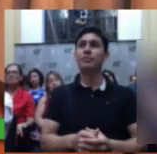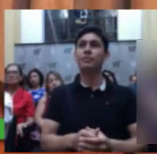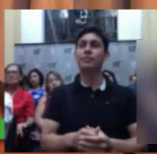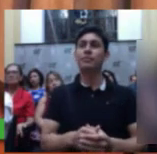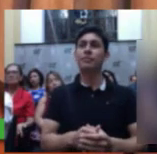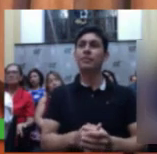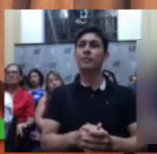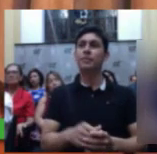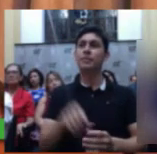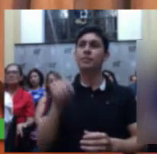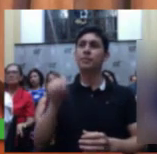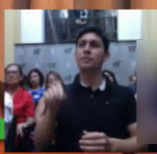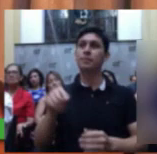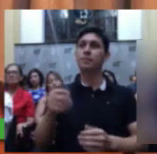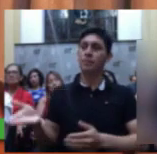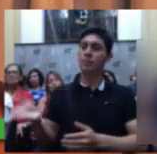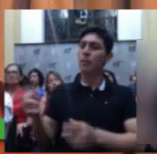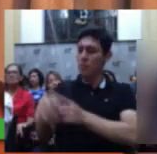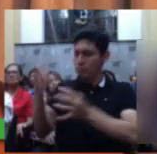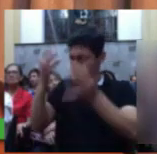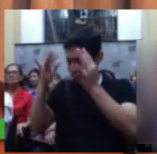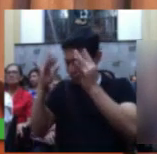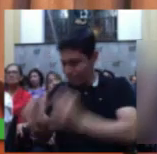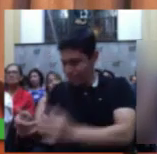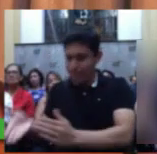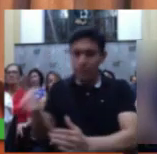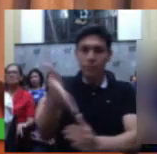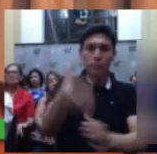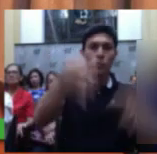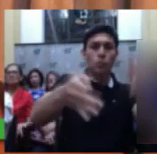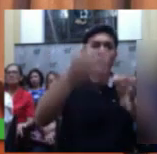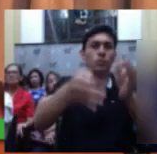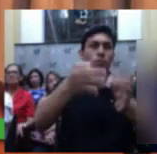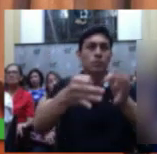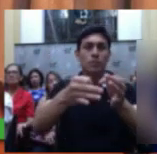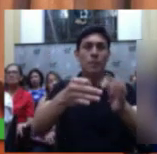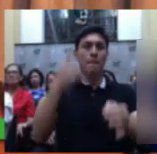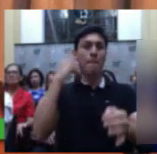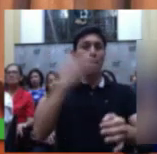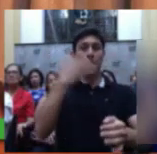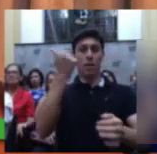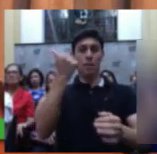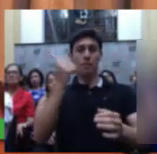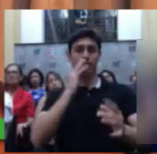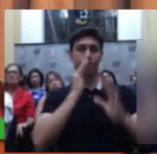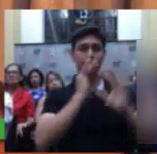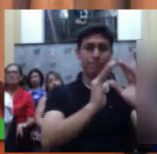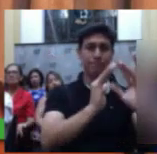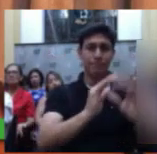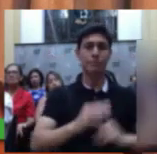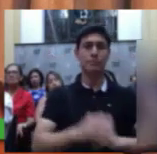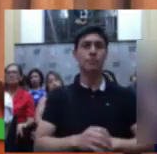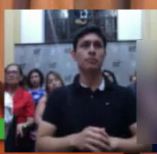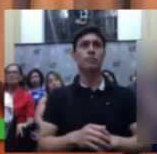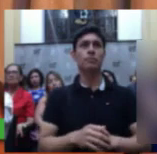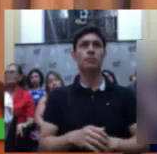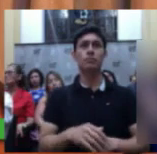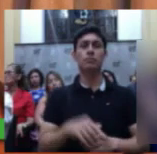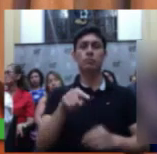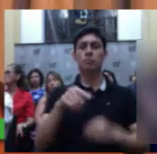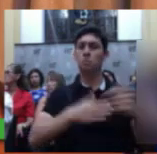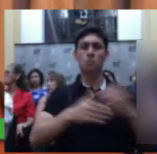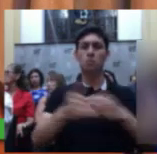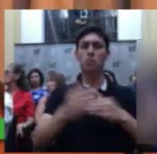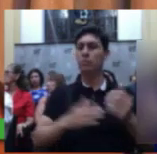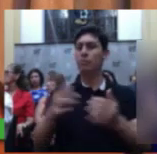Suprema, para tener audiencia con un juez y explicarle mejor el caso, preparar cada alegato, sin importar el tamaño